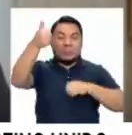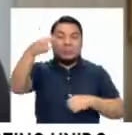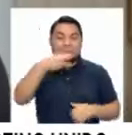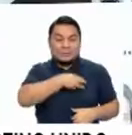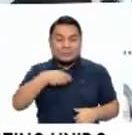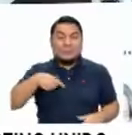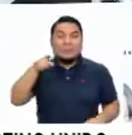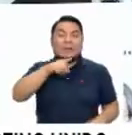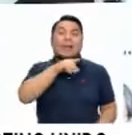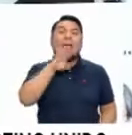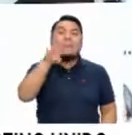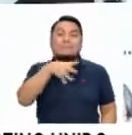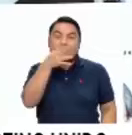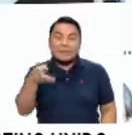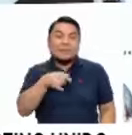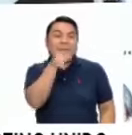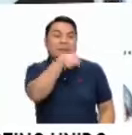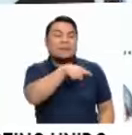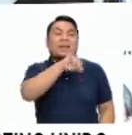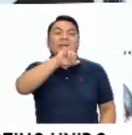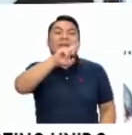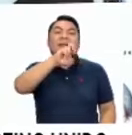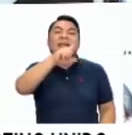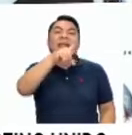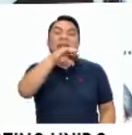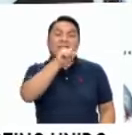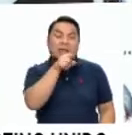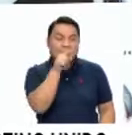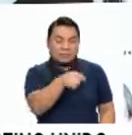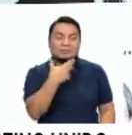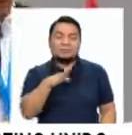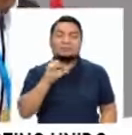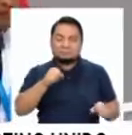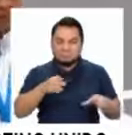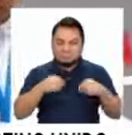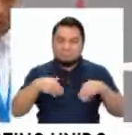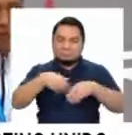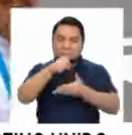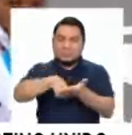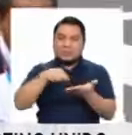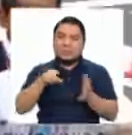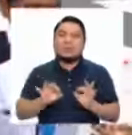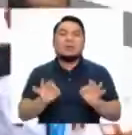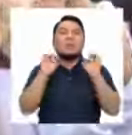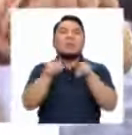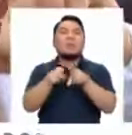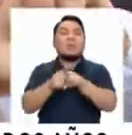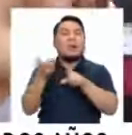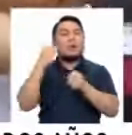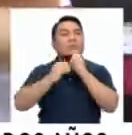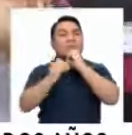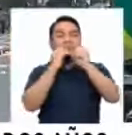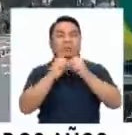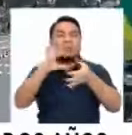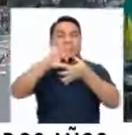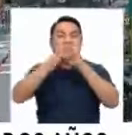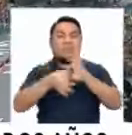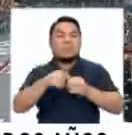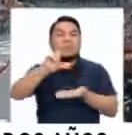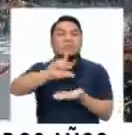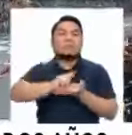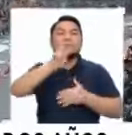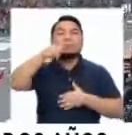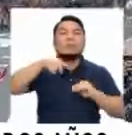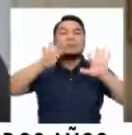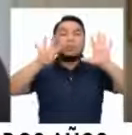de Gran Bretaña e Irlanda del Norte asumieron el reto, siguiendo el modelo que aseguró el éxito de los Juegos Panamericanos Lima